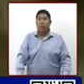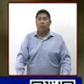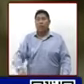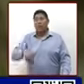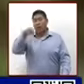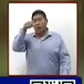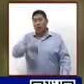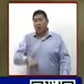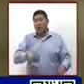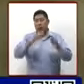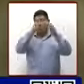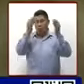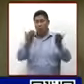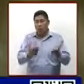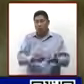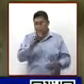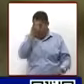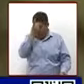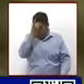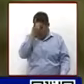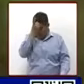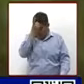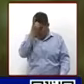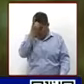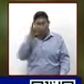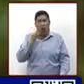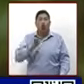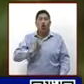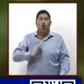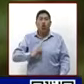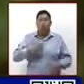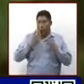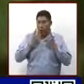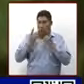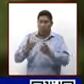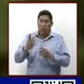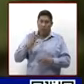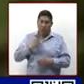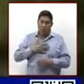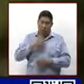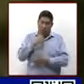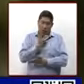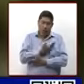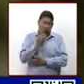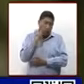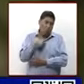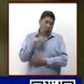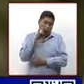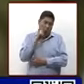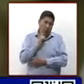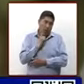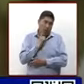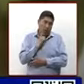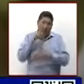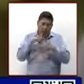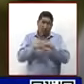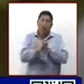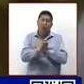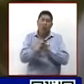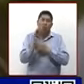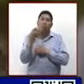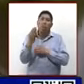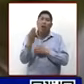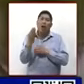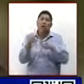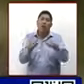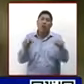Aquí en el colegio alemán hice la denuncia de mi hija sobre sus abusos sexuales que ocurrieron dentro del baño